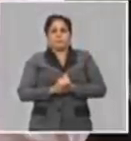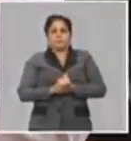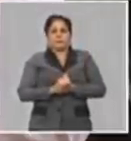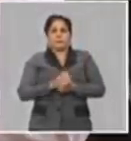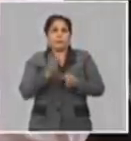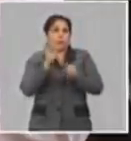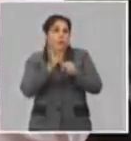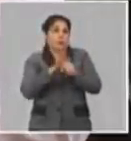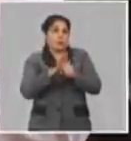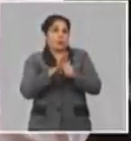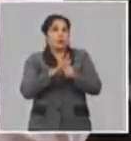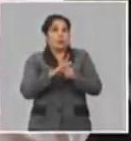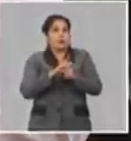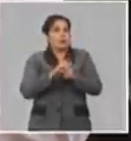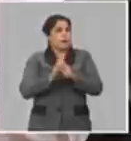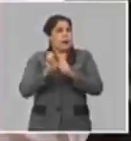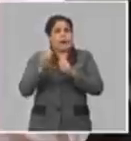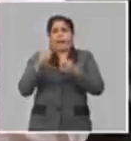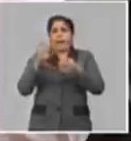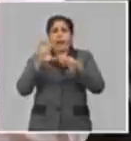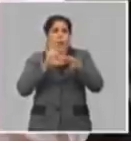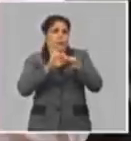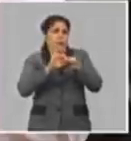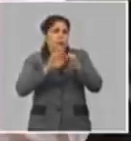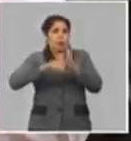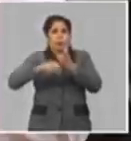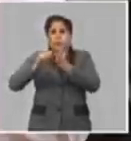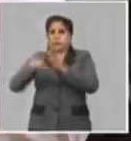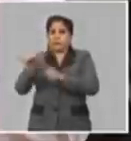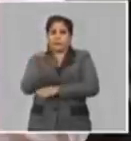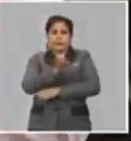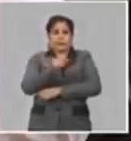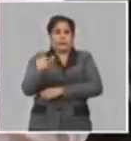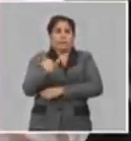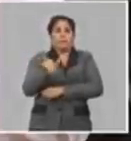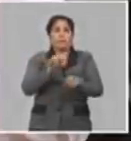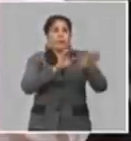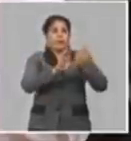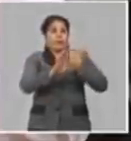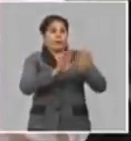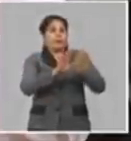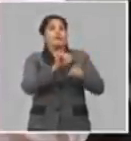una relación con los proveedores ya preestablecida. Al igual que la red de los